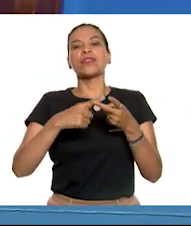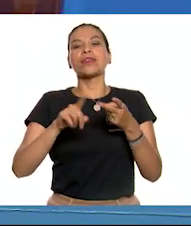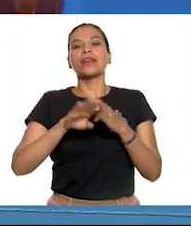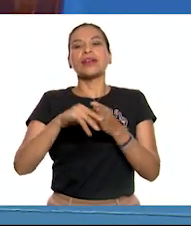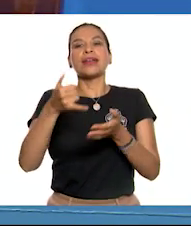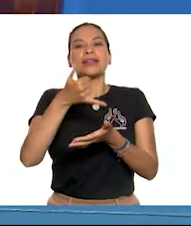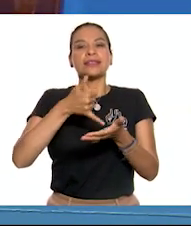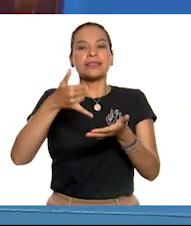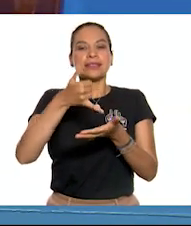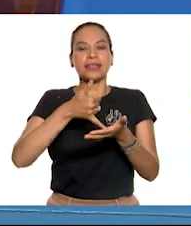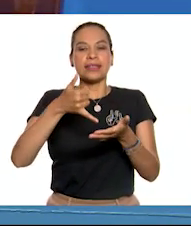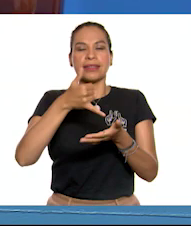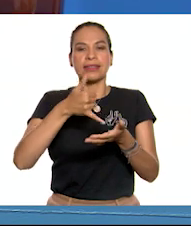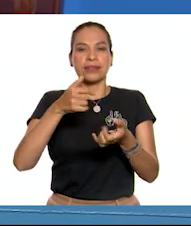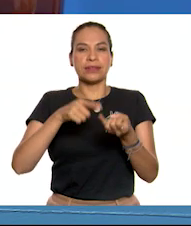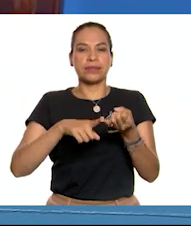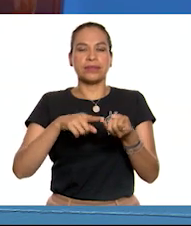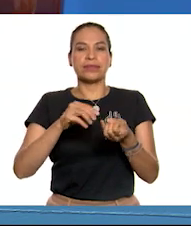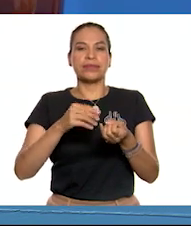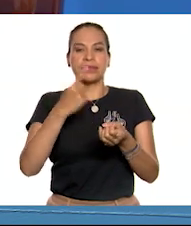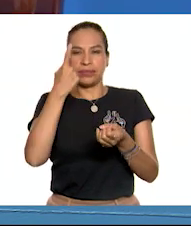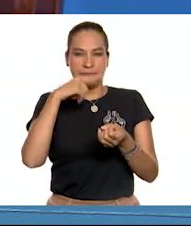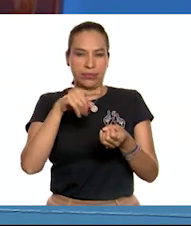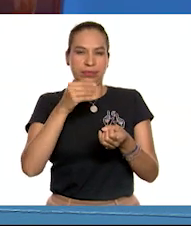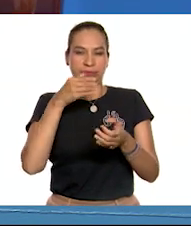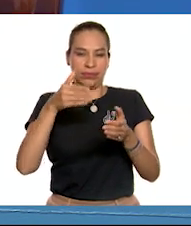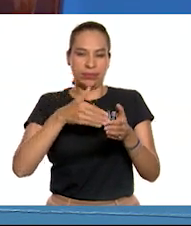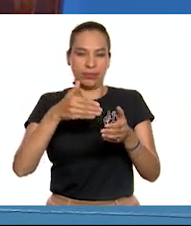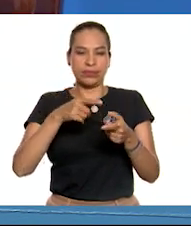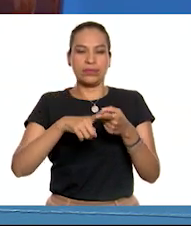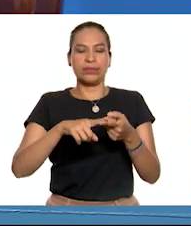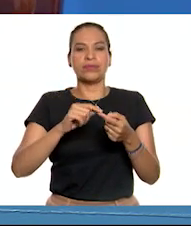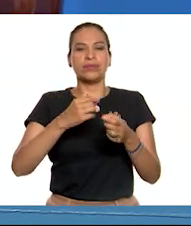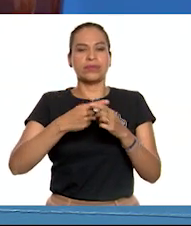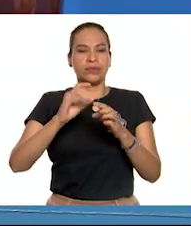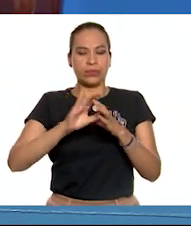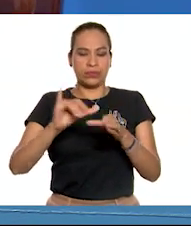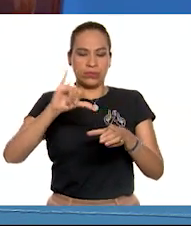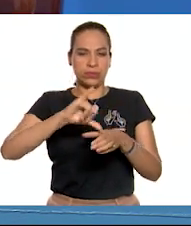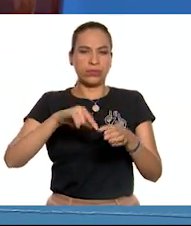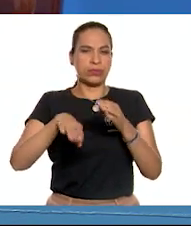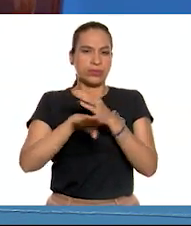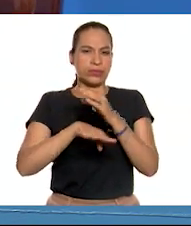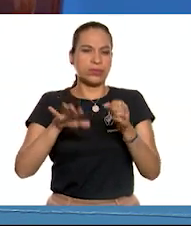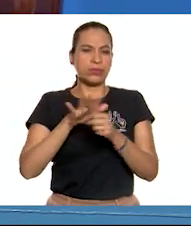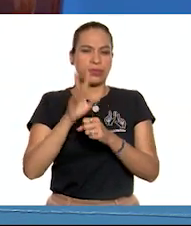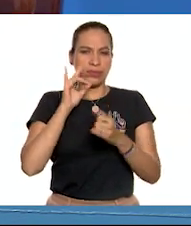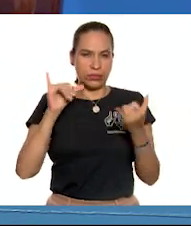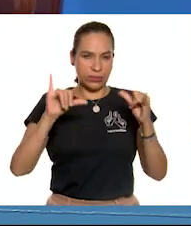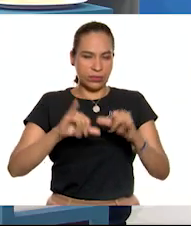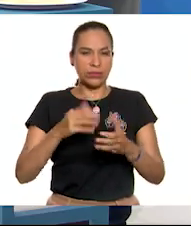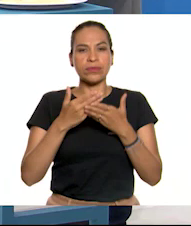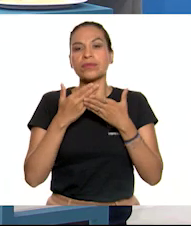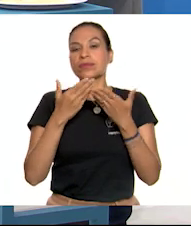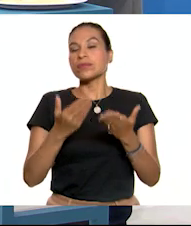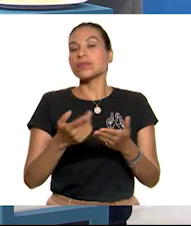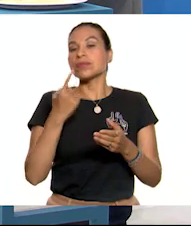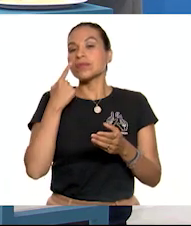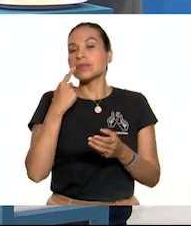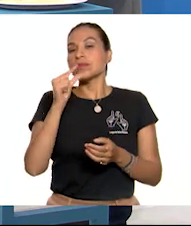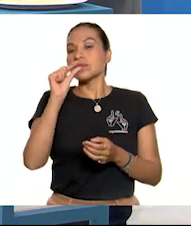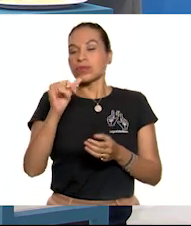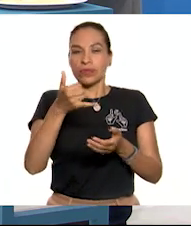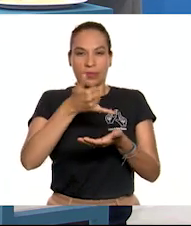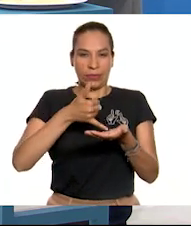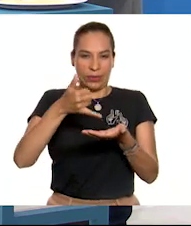cocina y un recipiente vacío. Muy bien. ¿Y ahora qué se va a hacer, maestra? Ahora pondremos un poco